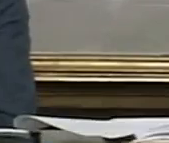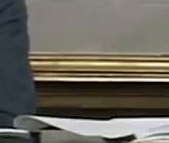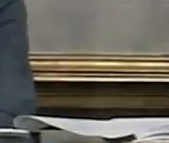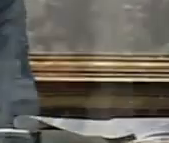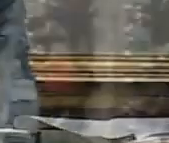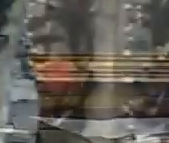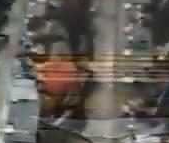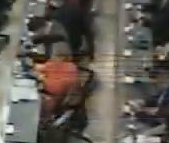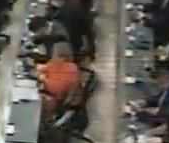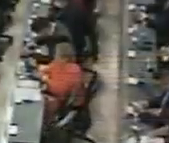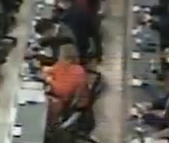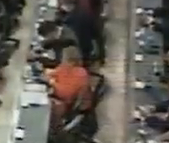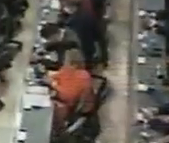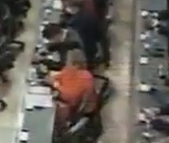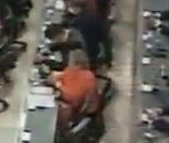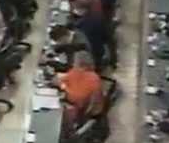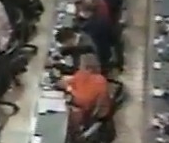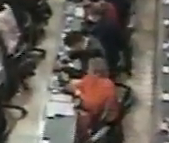Quintero. Yurami.